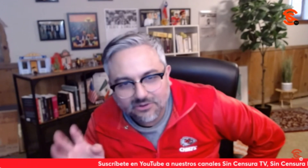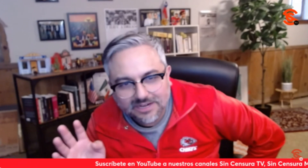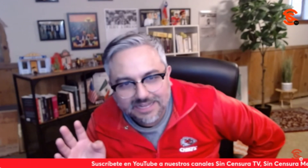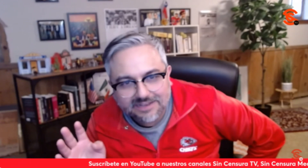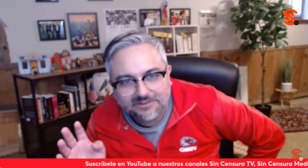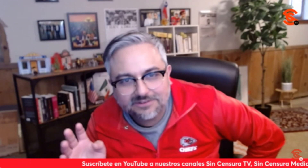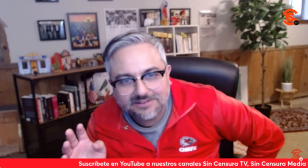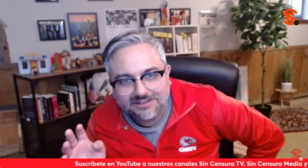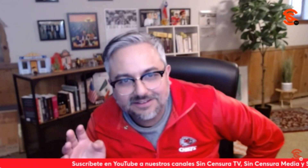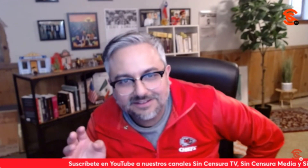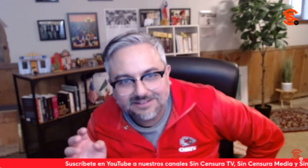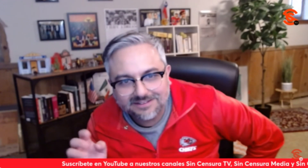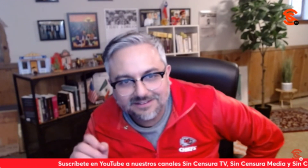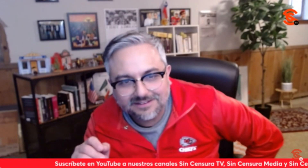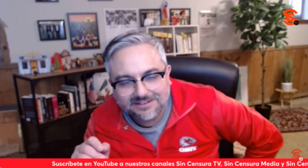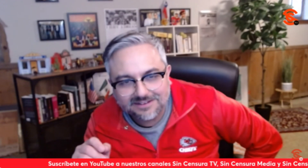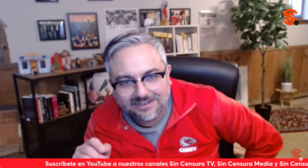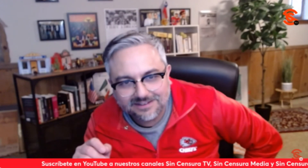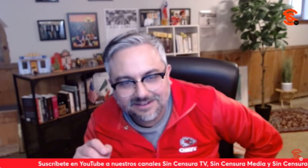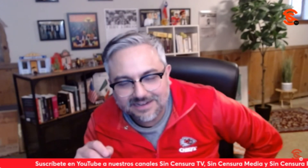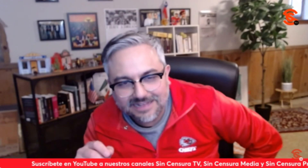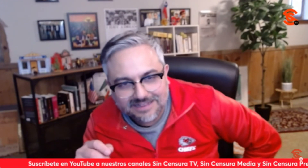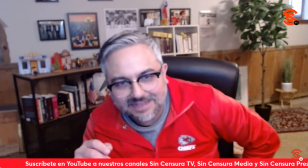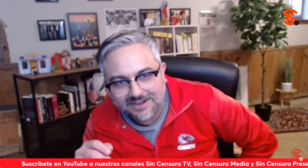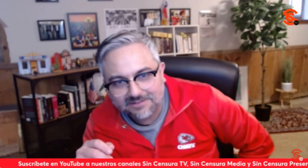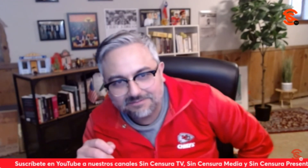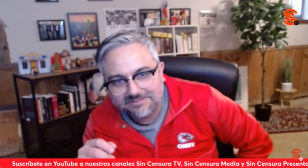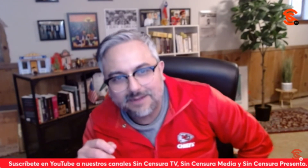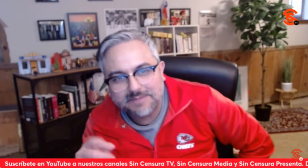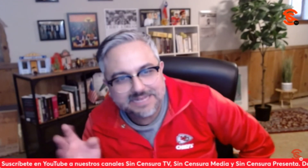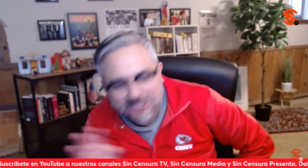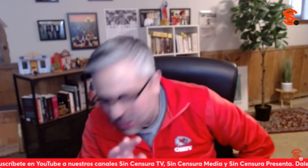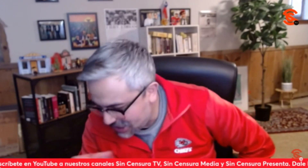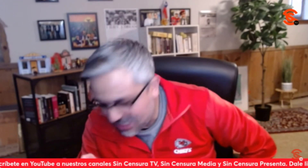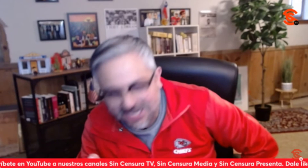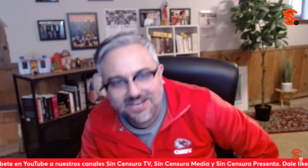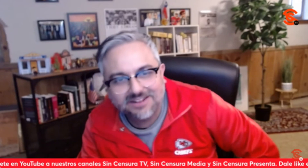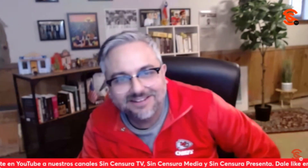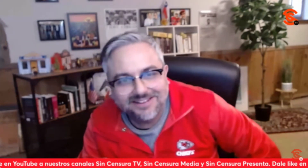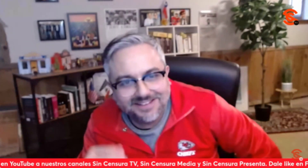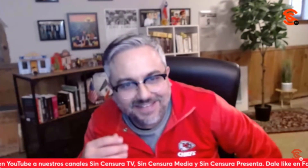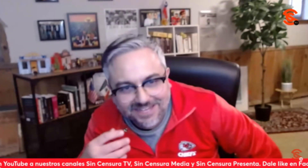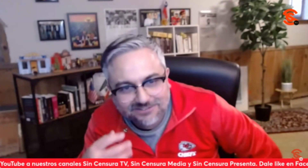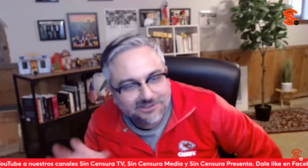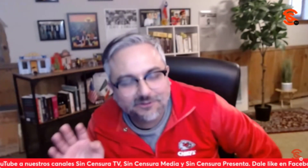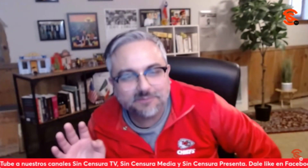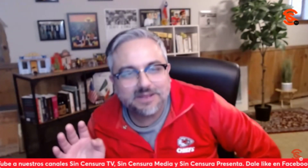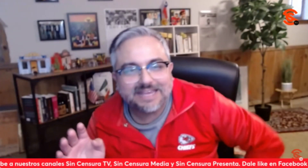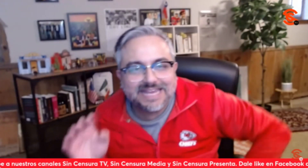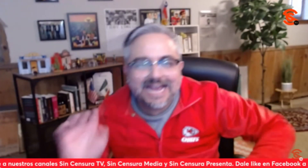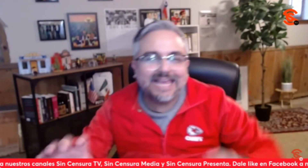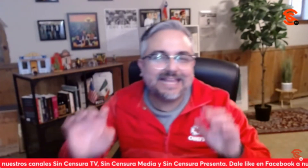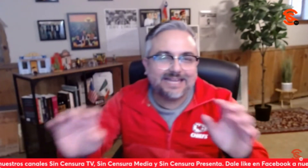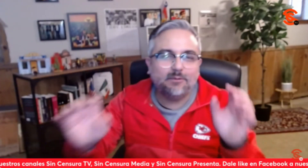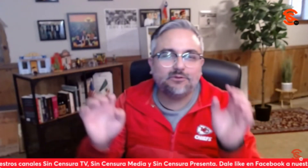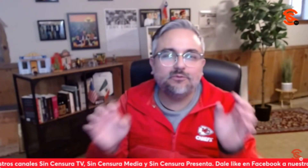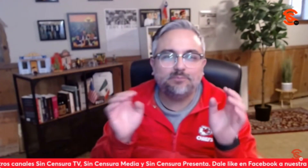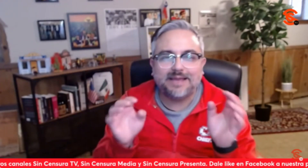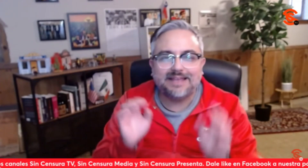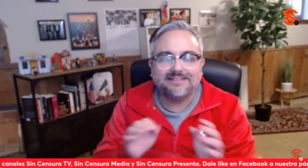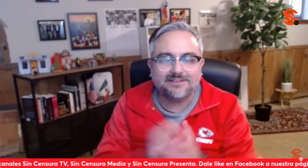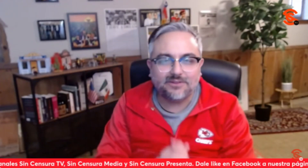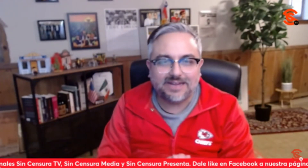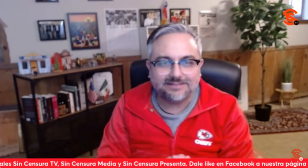los gritoneos de Reinaider Ramírez. Eso es lo de... Aquí ya tenemos